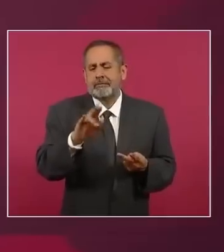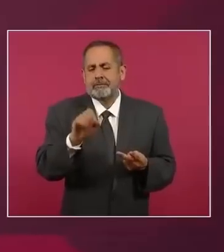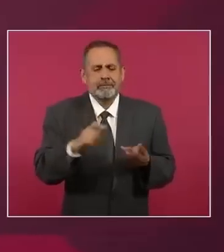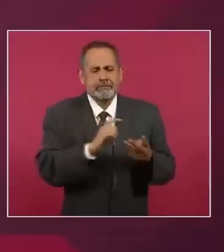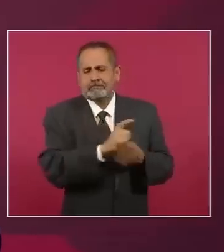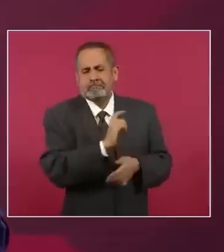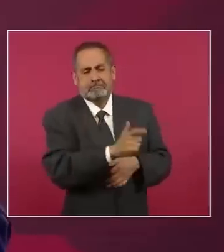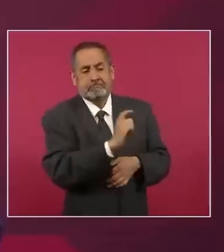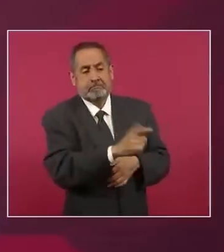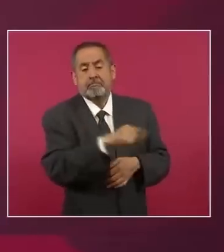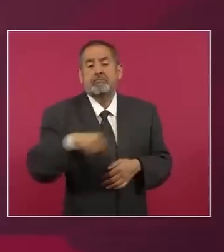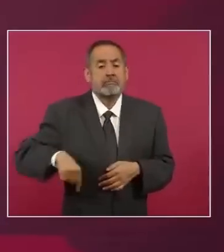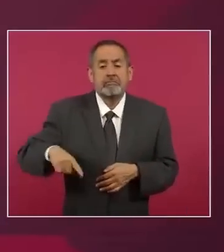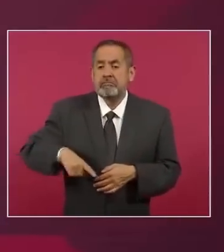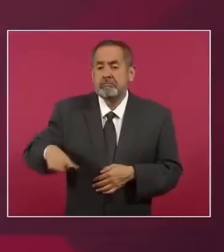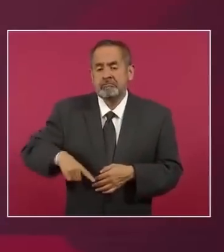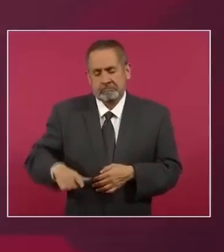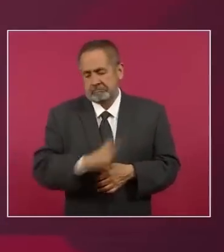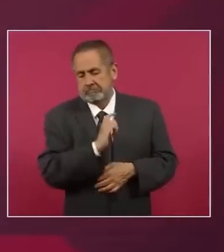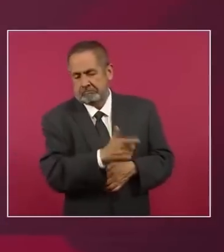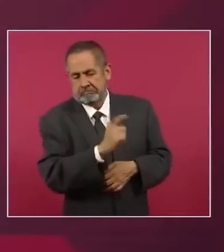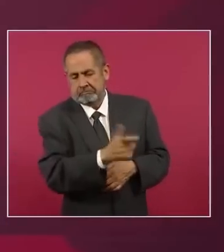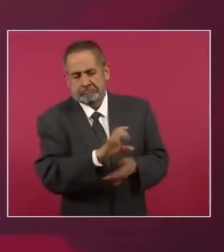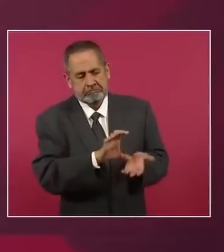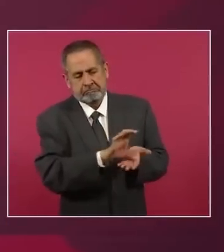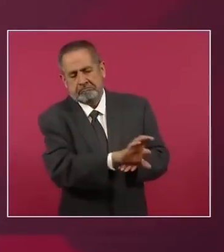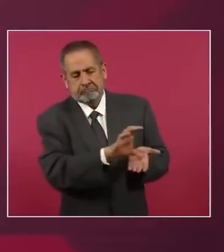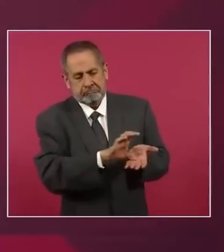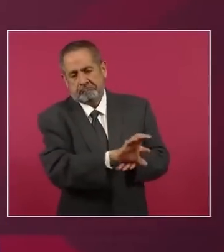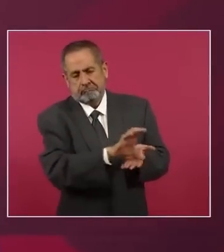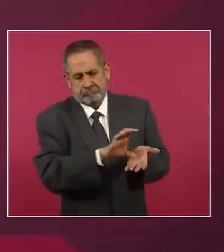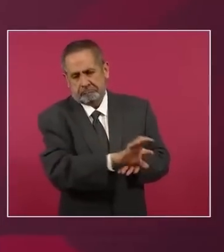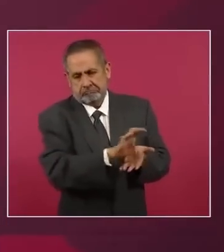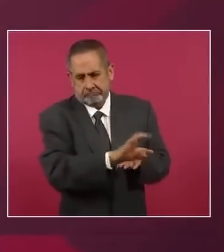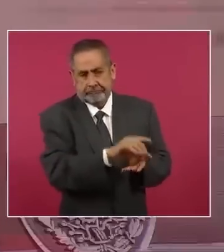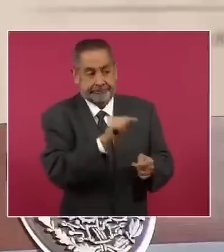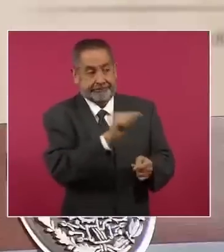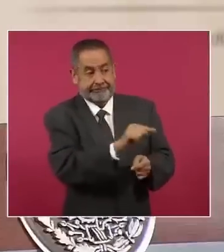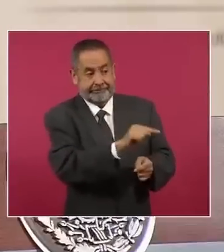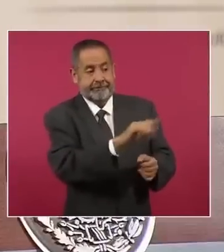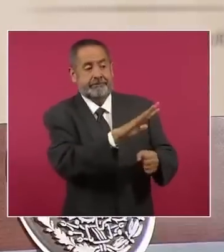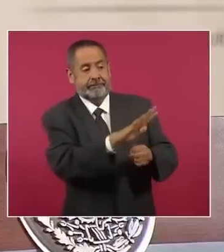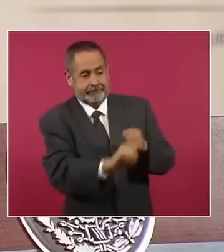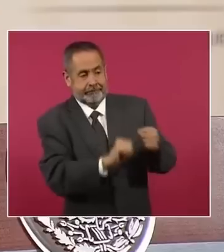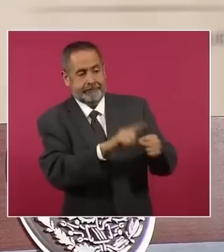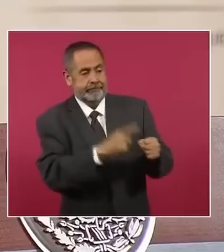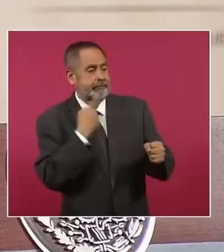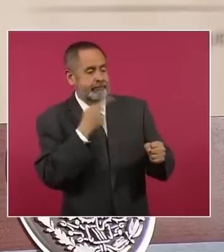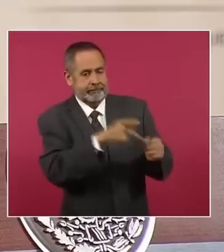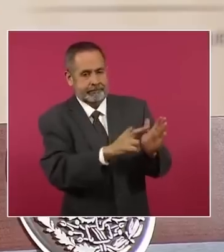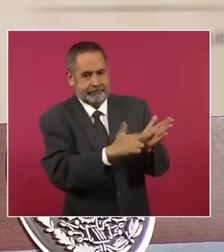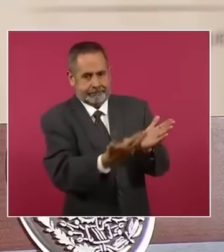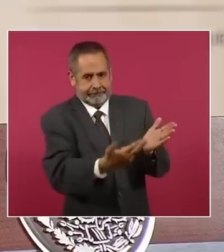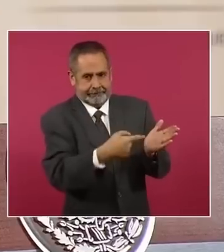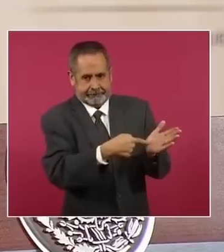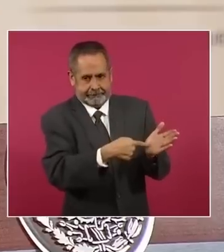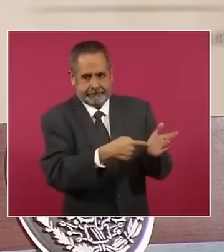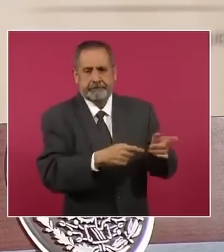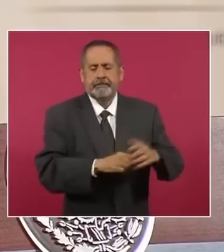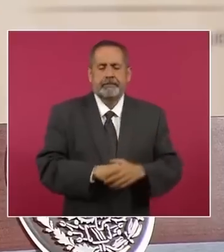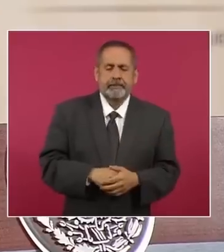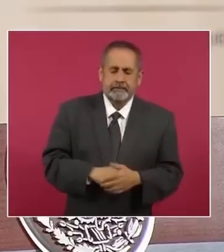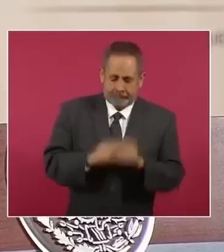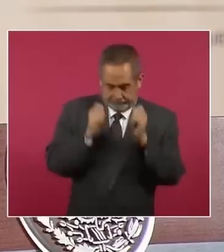como la mayoría de los medios. Bueno, pero me sorprendió